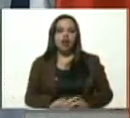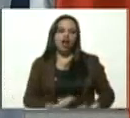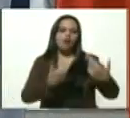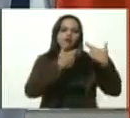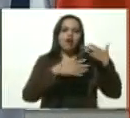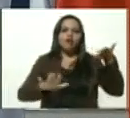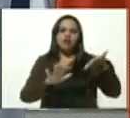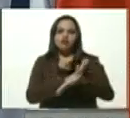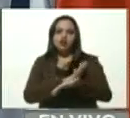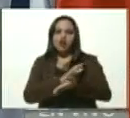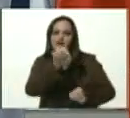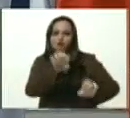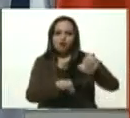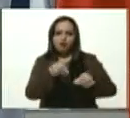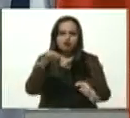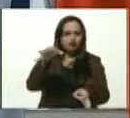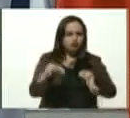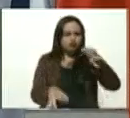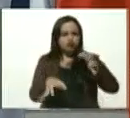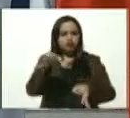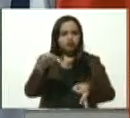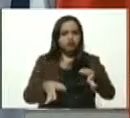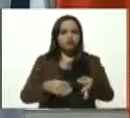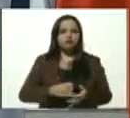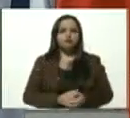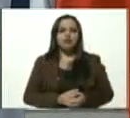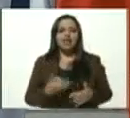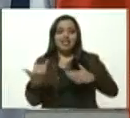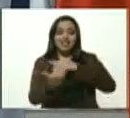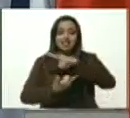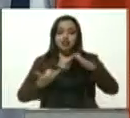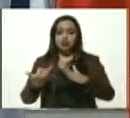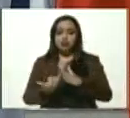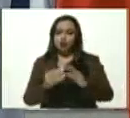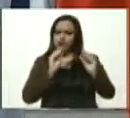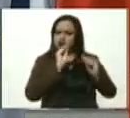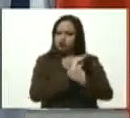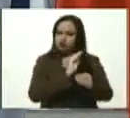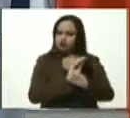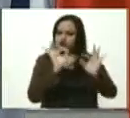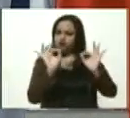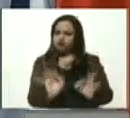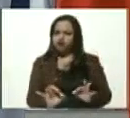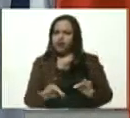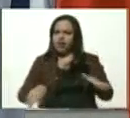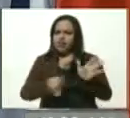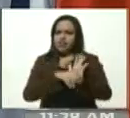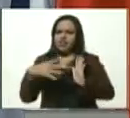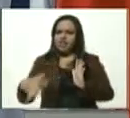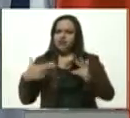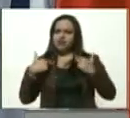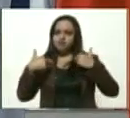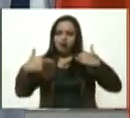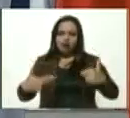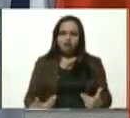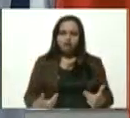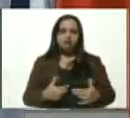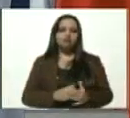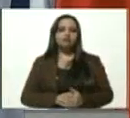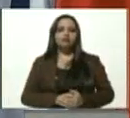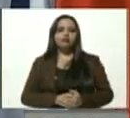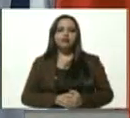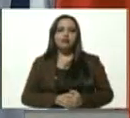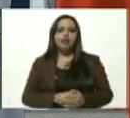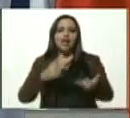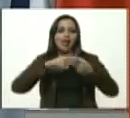penal, como institución garante de los derechos humanos, de la